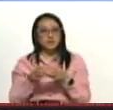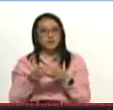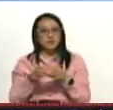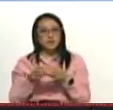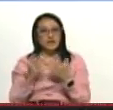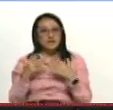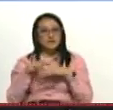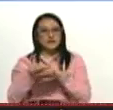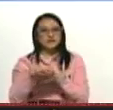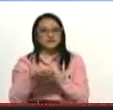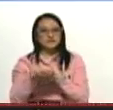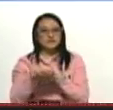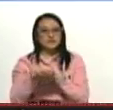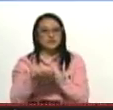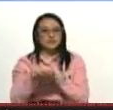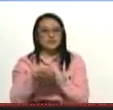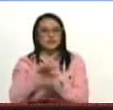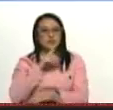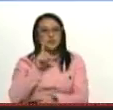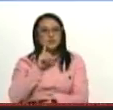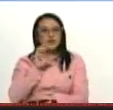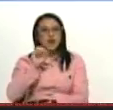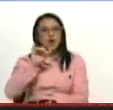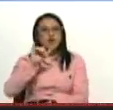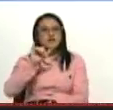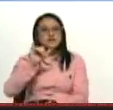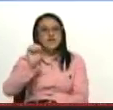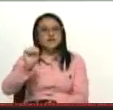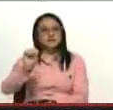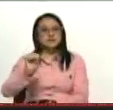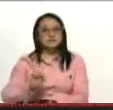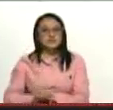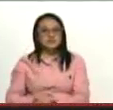integración que se llama la ois